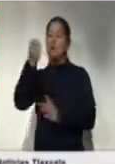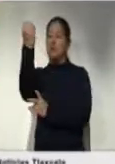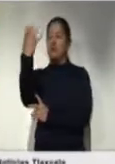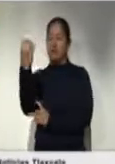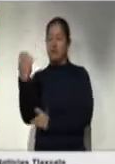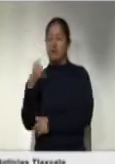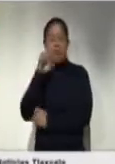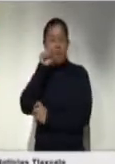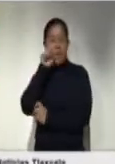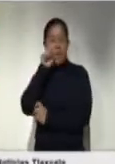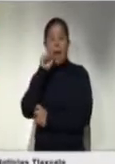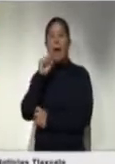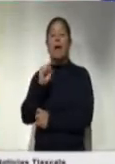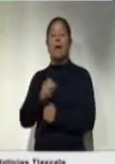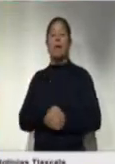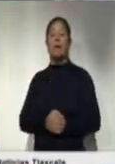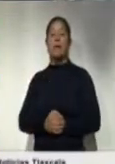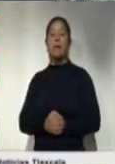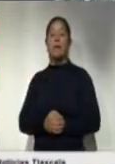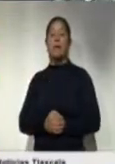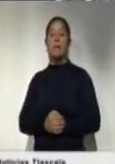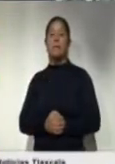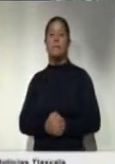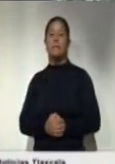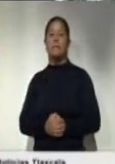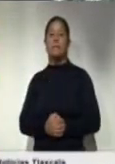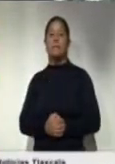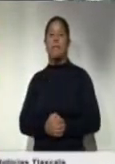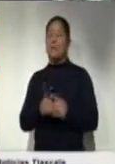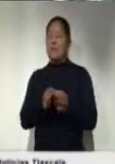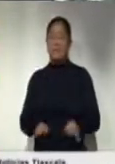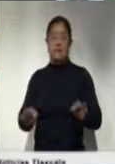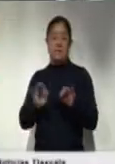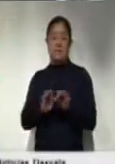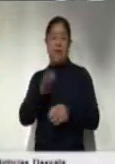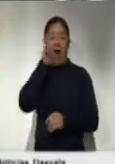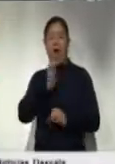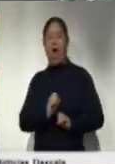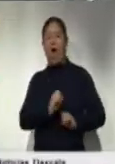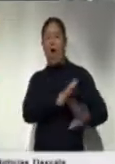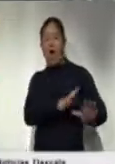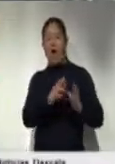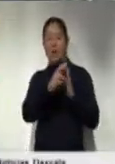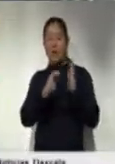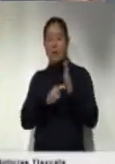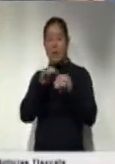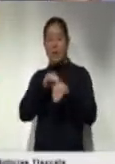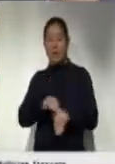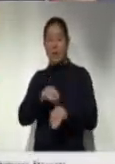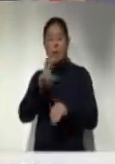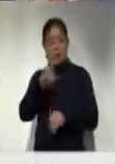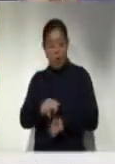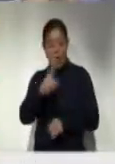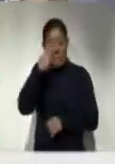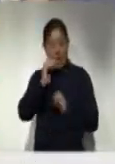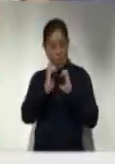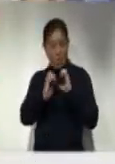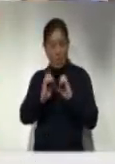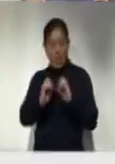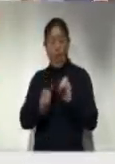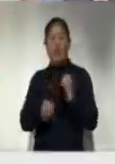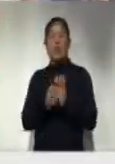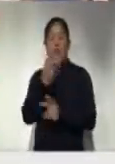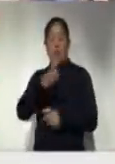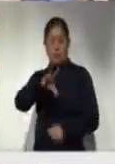semáforo epidemiológico. Es fundamental no relajar las medidas sanitarias para prevenir nuevos contagios de